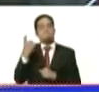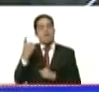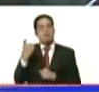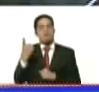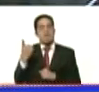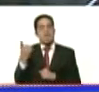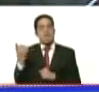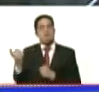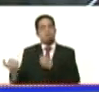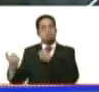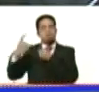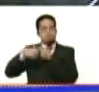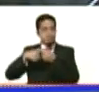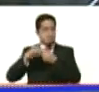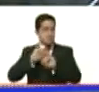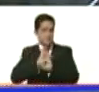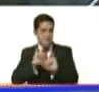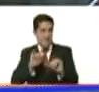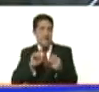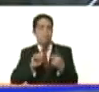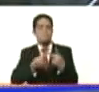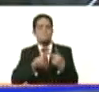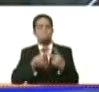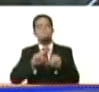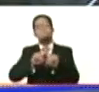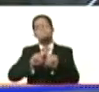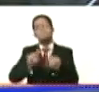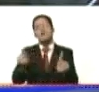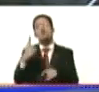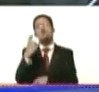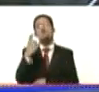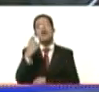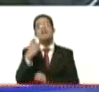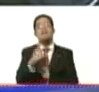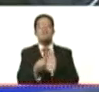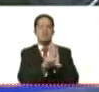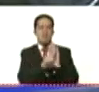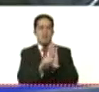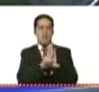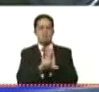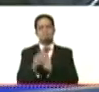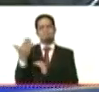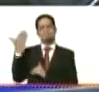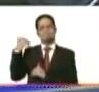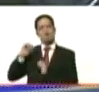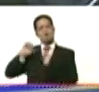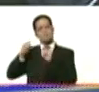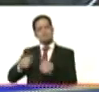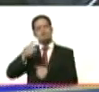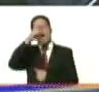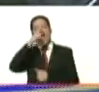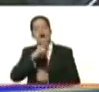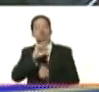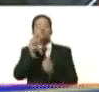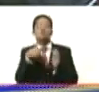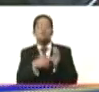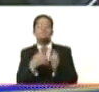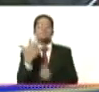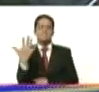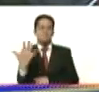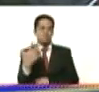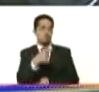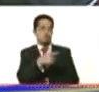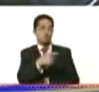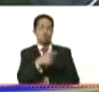institución castrense, que inició en el año 2005, cuando se dio la primera reforma de la Ley Orgánica